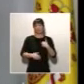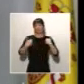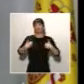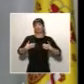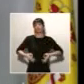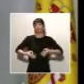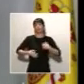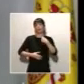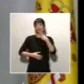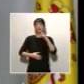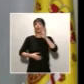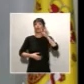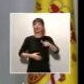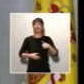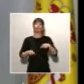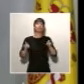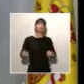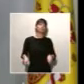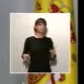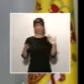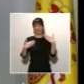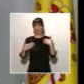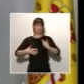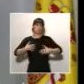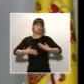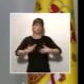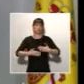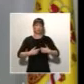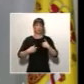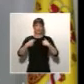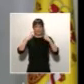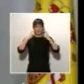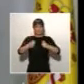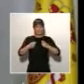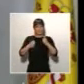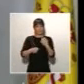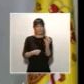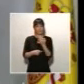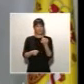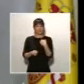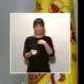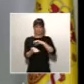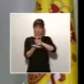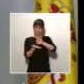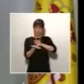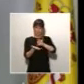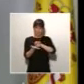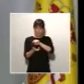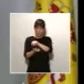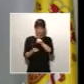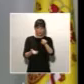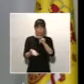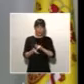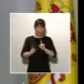descansa. Con lo cual, hemos intentado reducir al máximo los servicios donde se produzcan desplazamientos.